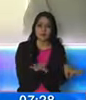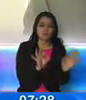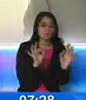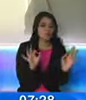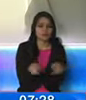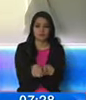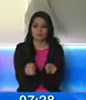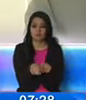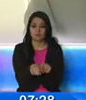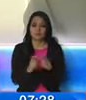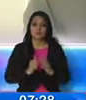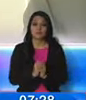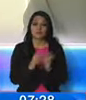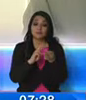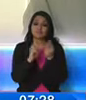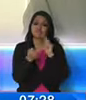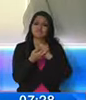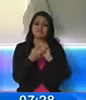reforma justamente apunta